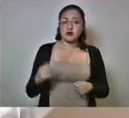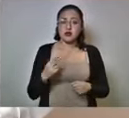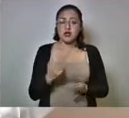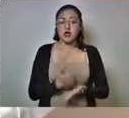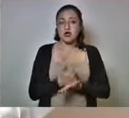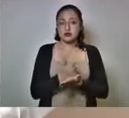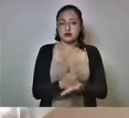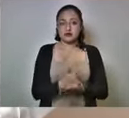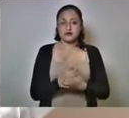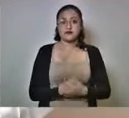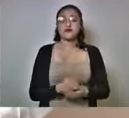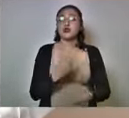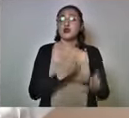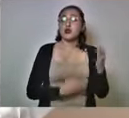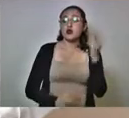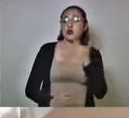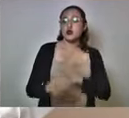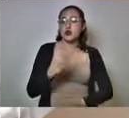Todo aquel